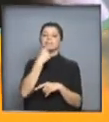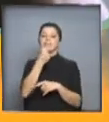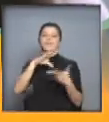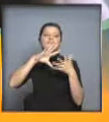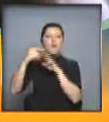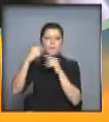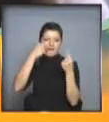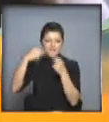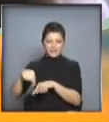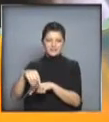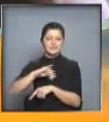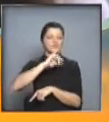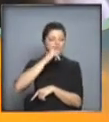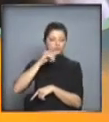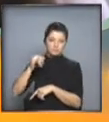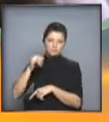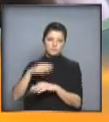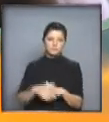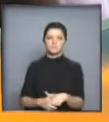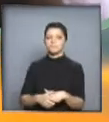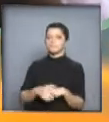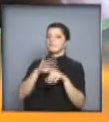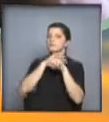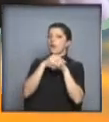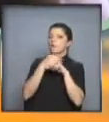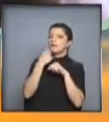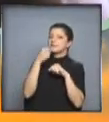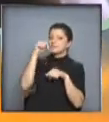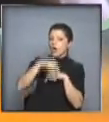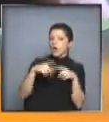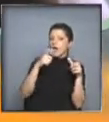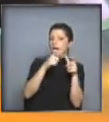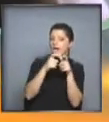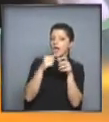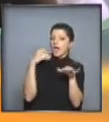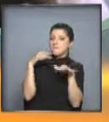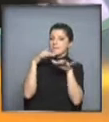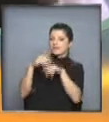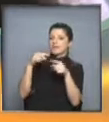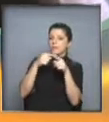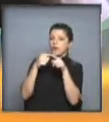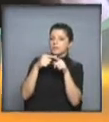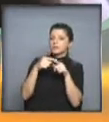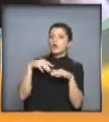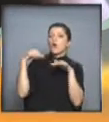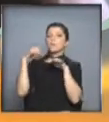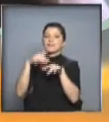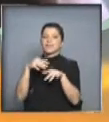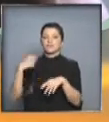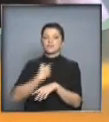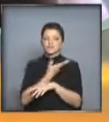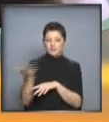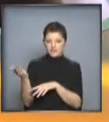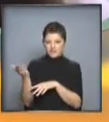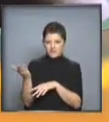El contexto histórico, que es que hay más que si bien somos una minoría, sociales. ¿Hay más militantes políticos o sociales? No puede haber